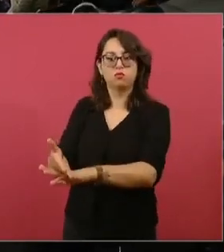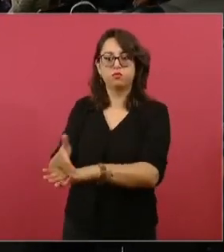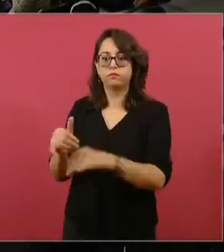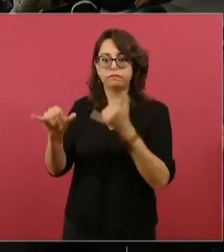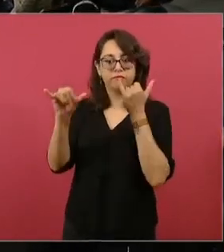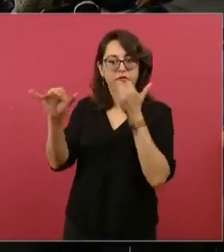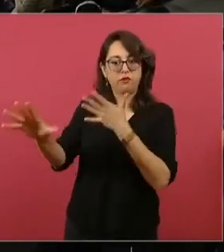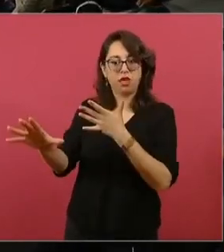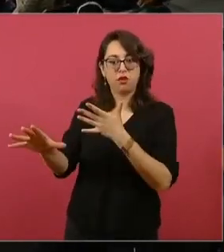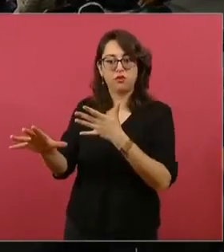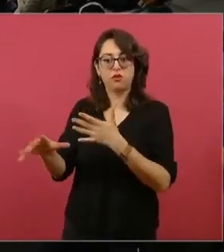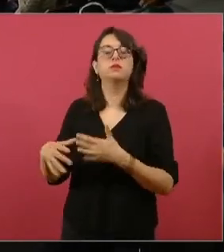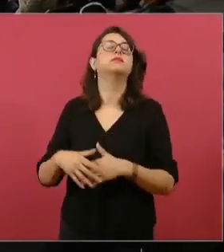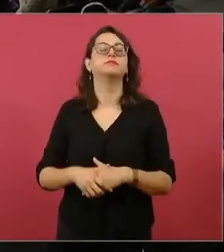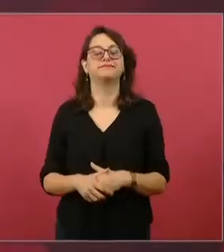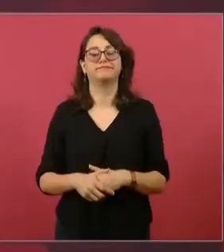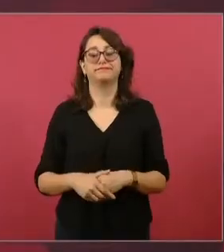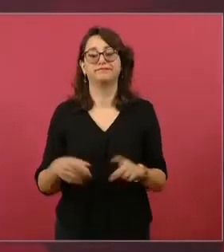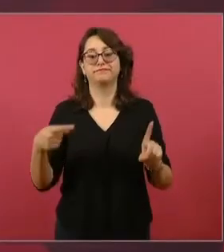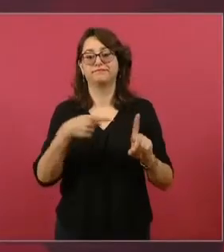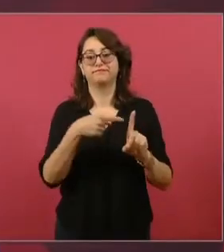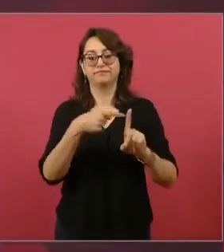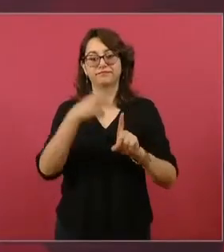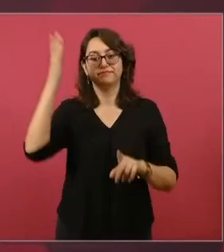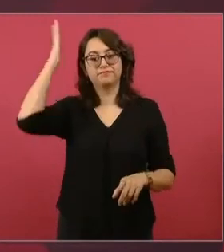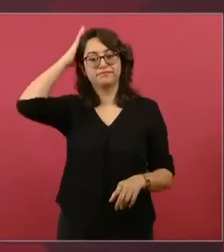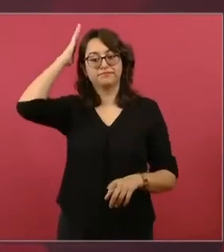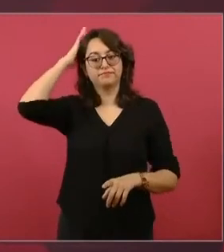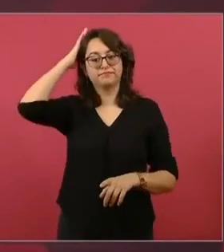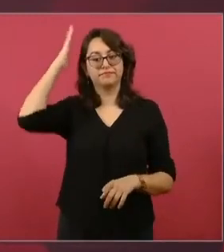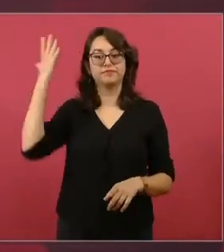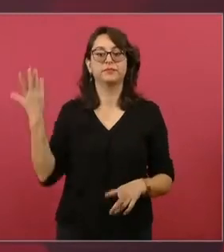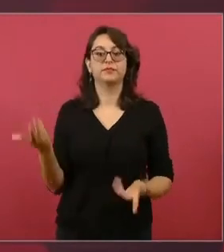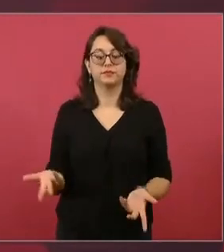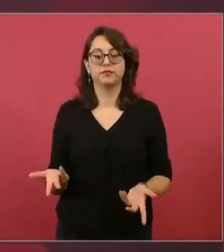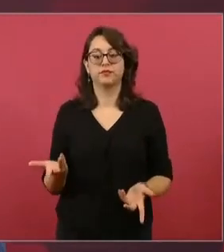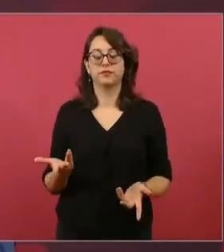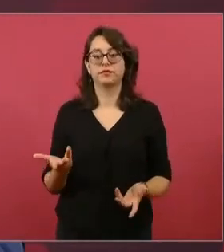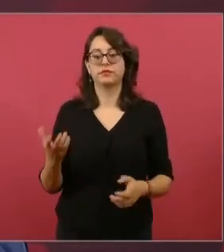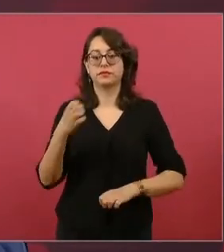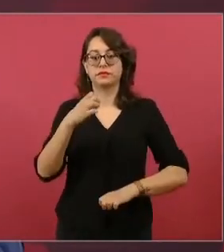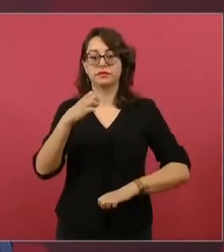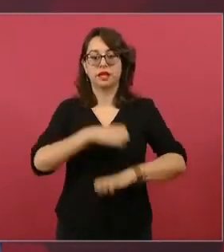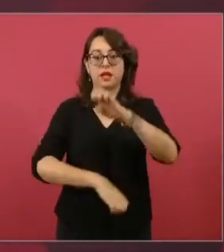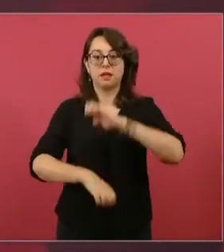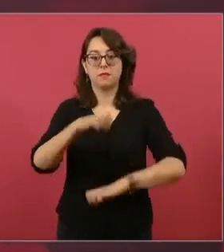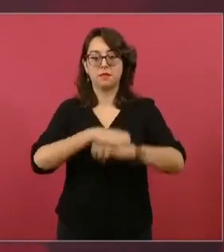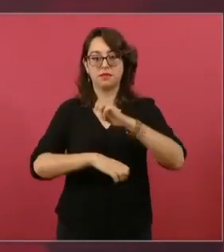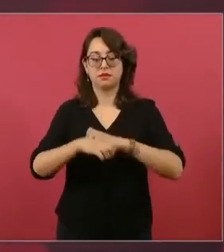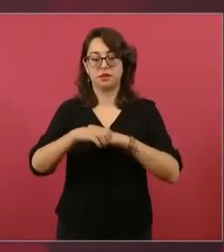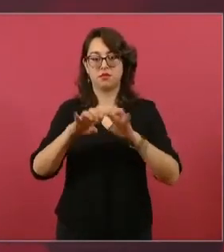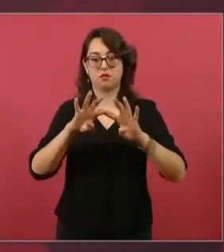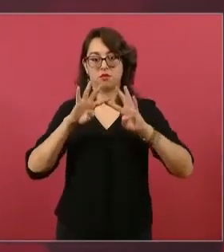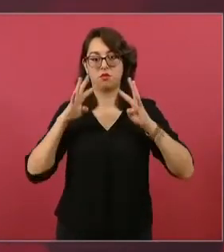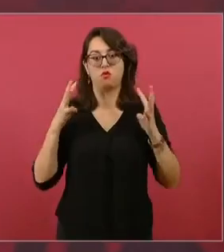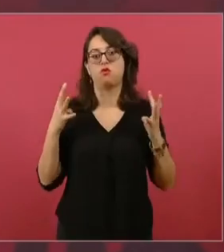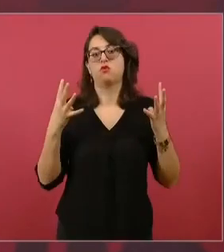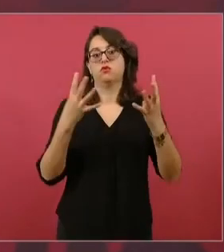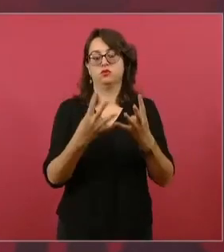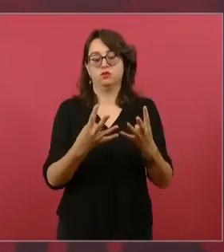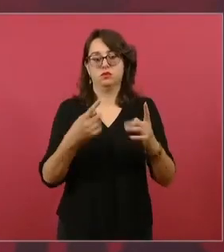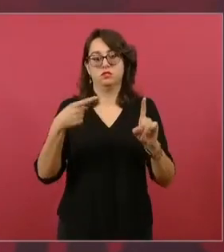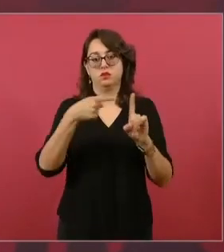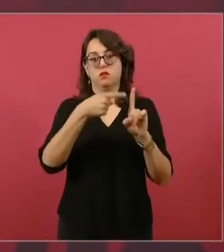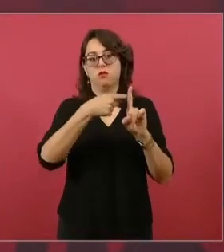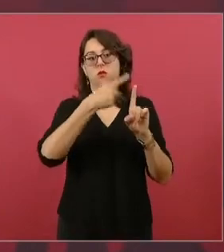entonces dirigidos por el presidente del Consejo Coordinador Empresarial, Claudio